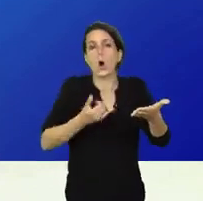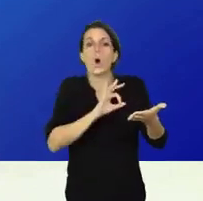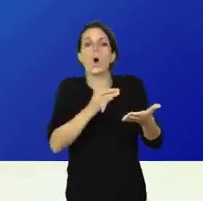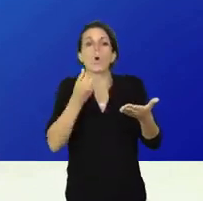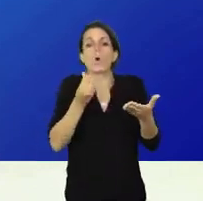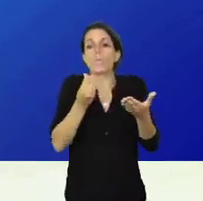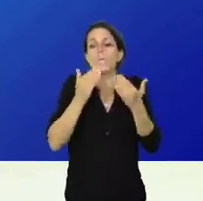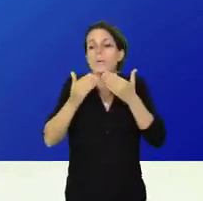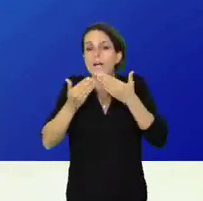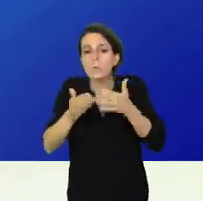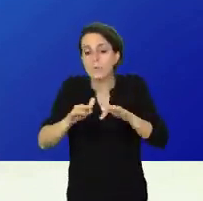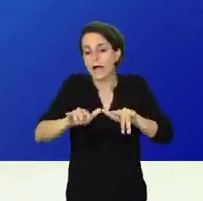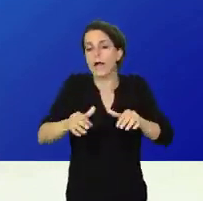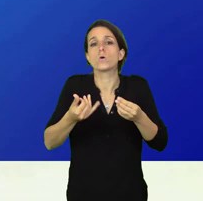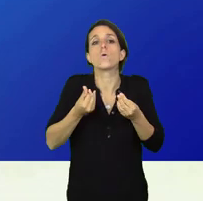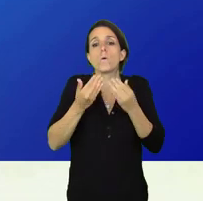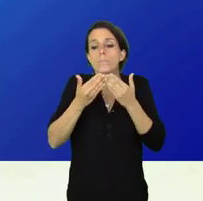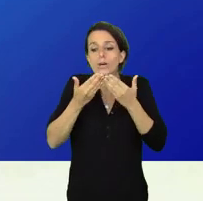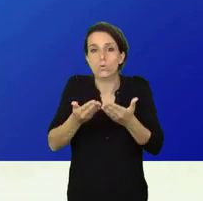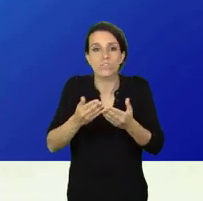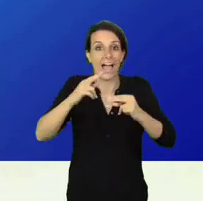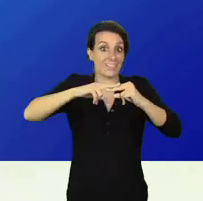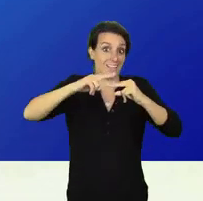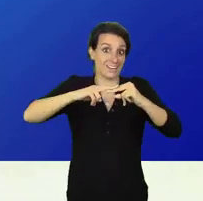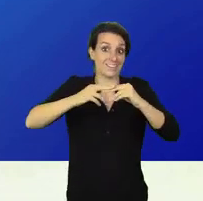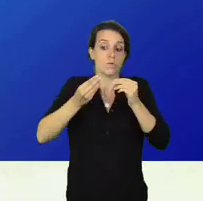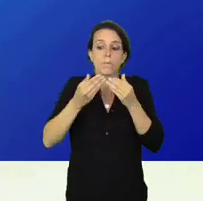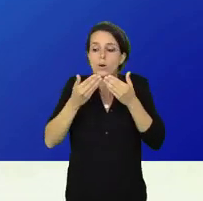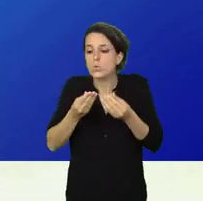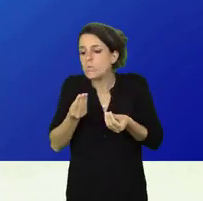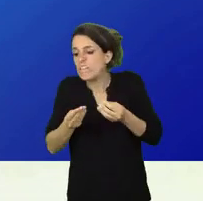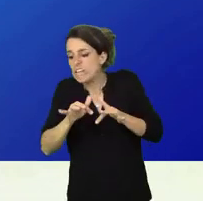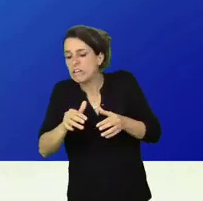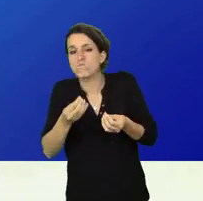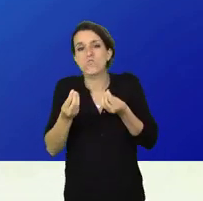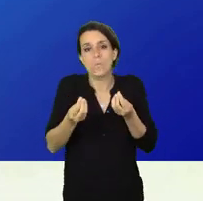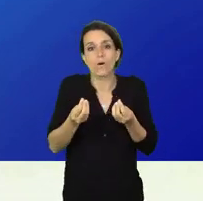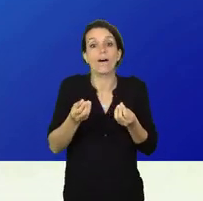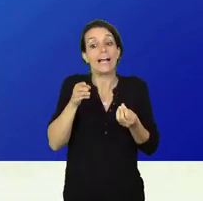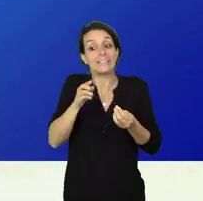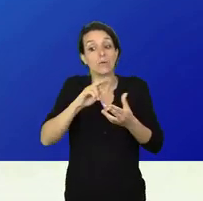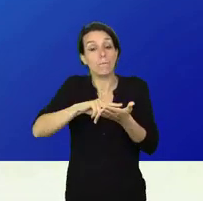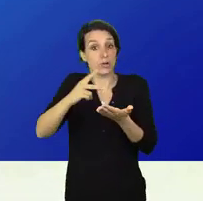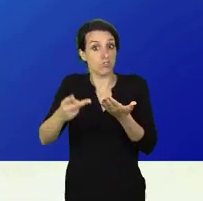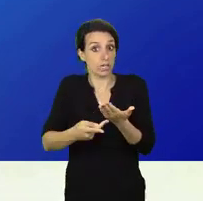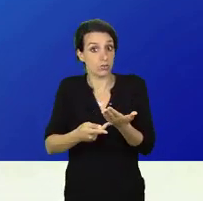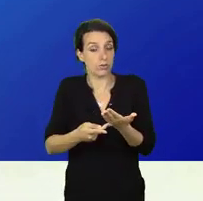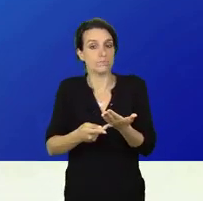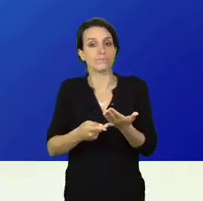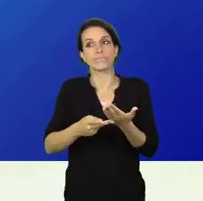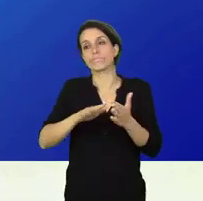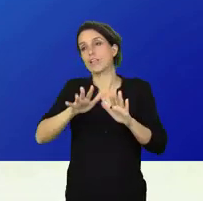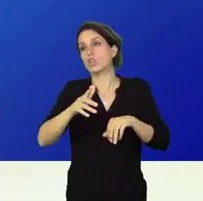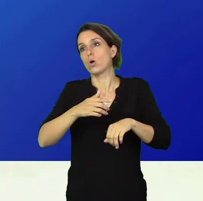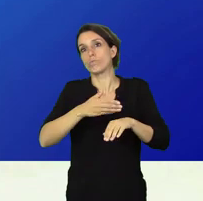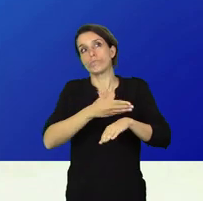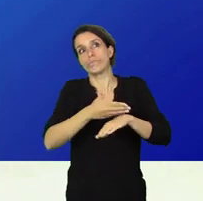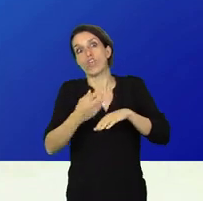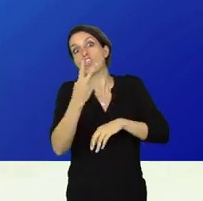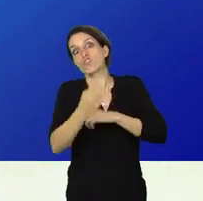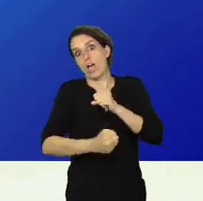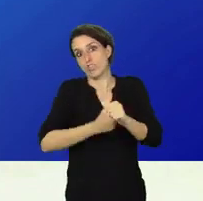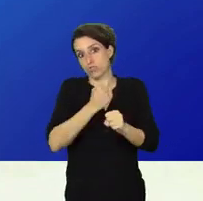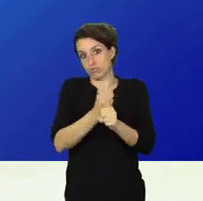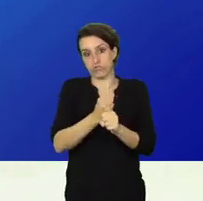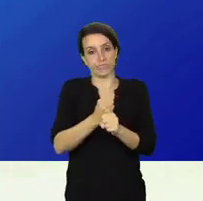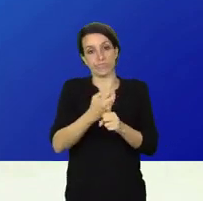consultas, para vincularse en un entorno online. Ese proyecto duró unos